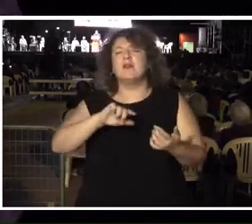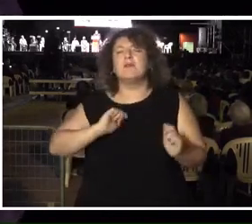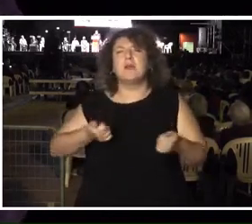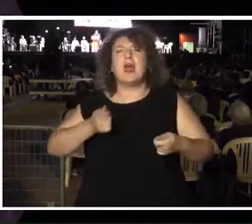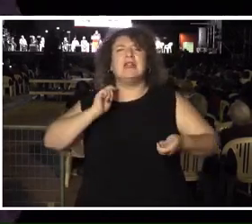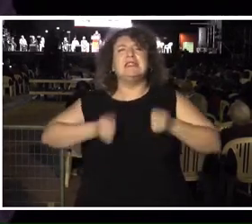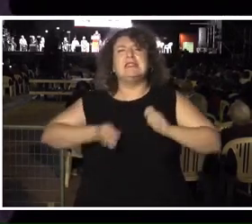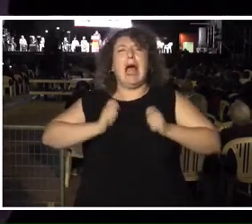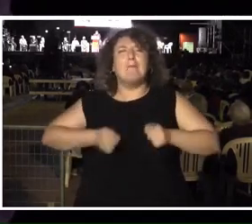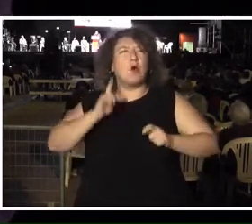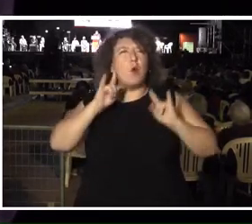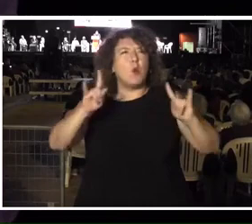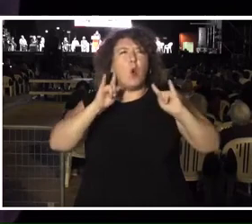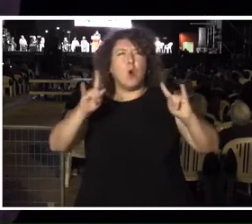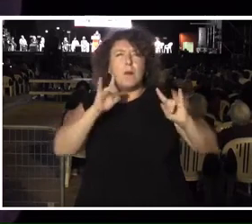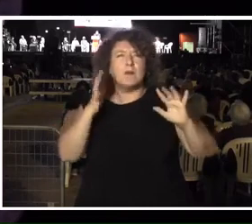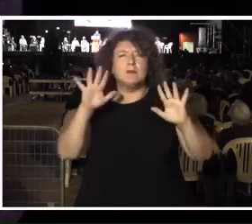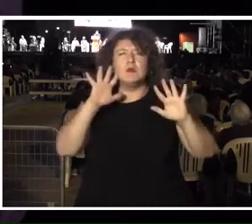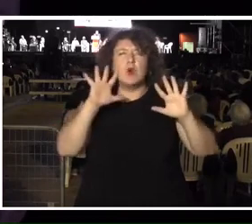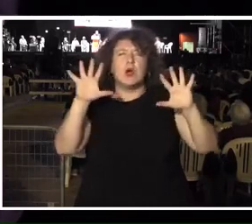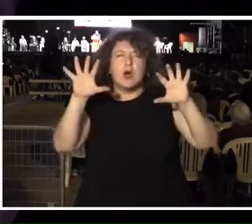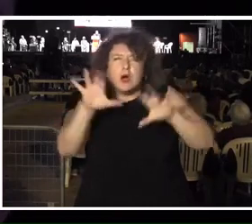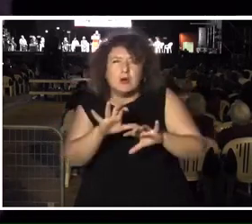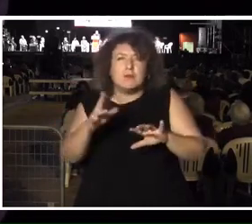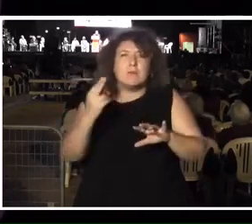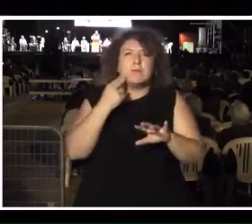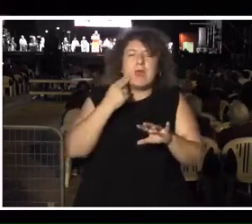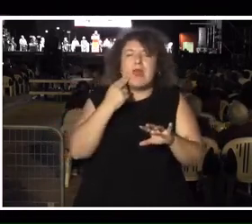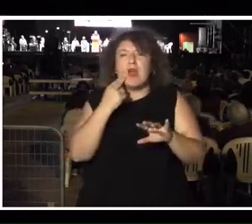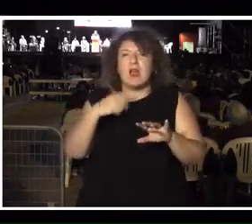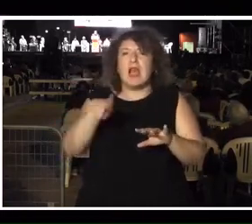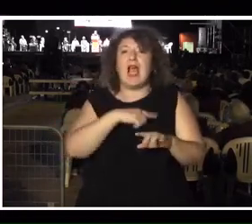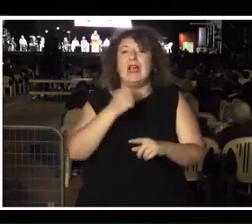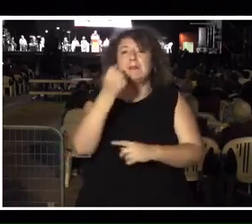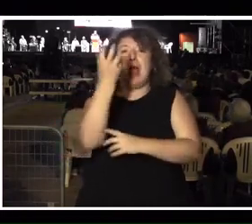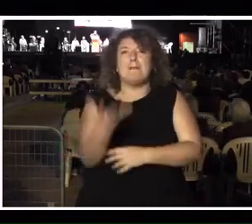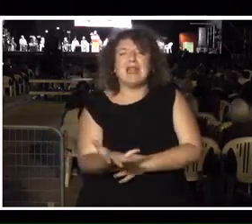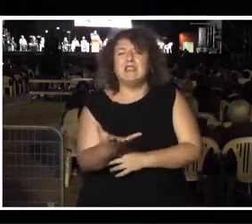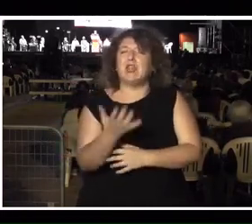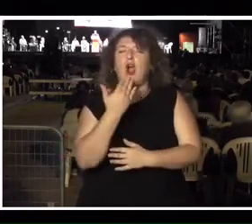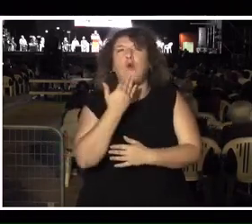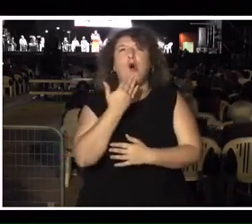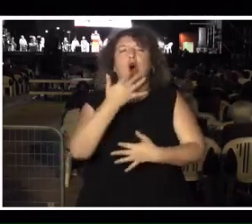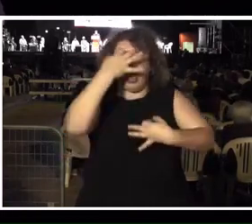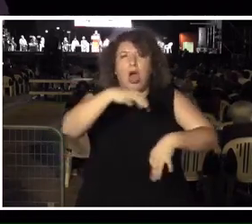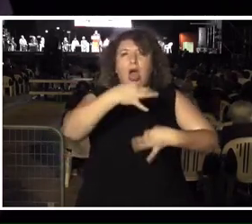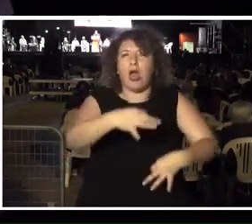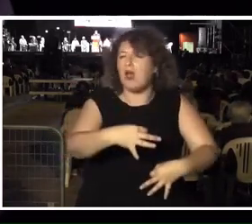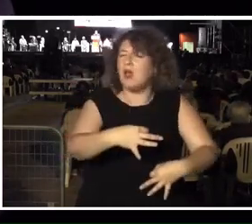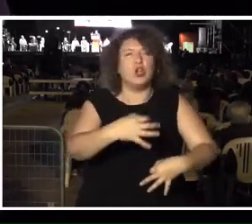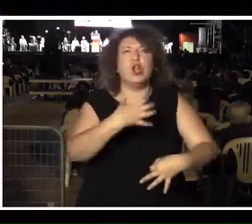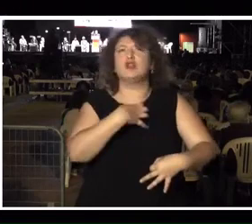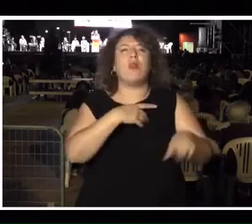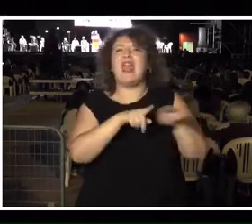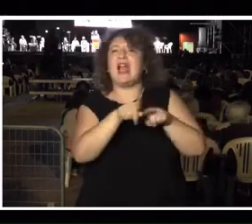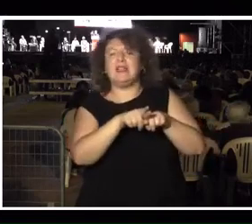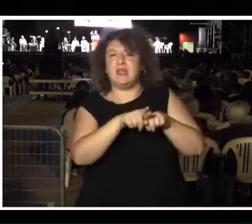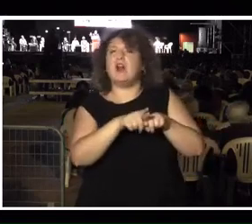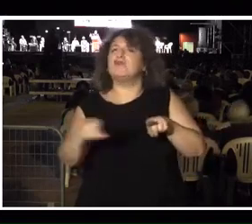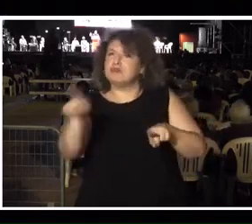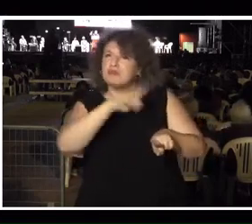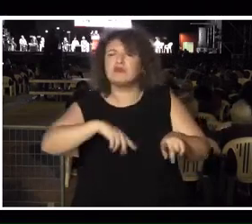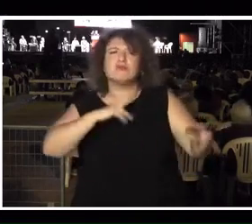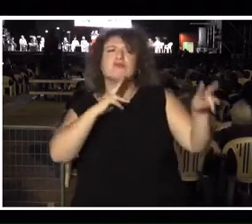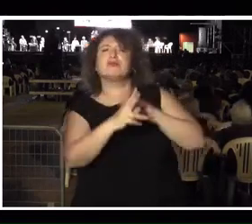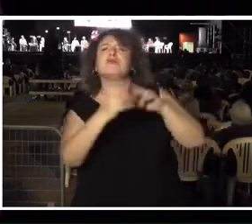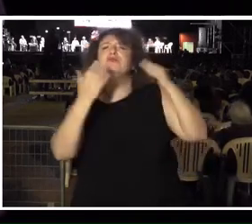tambores del pasado más siniestro, frente a aquellos que asumen el sistema capitalista como un credo sagrado e incuestionable, debemos